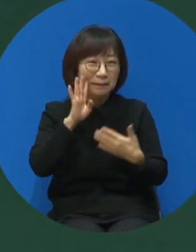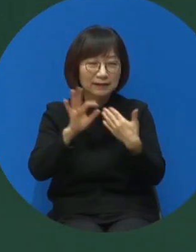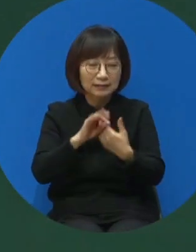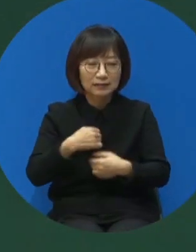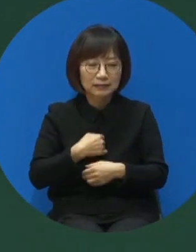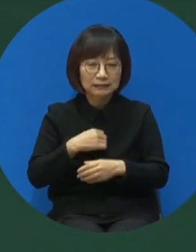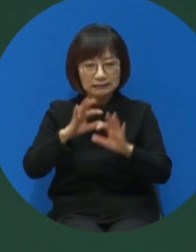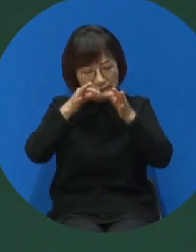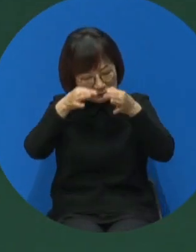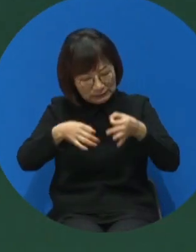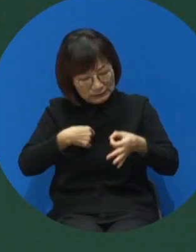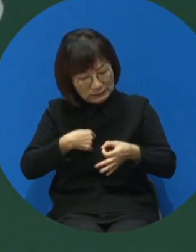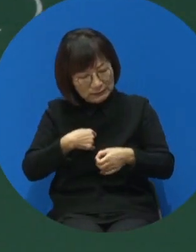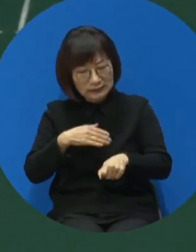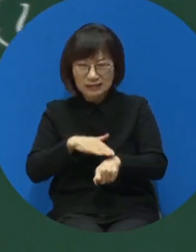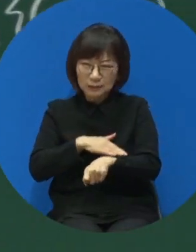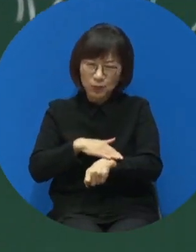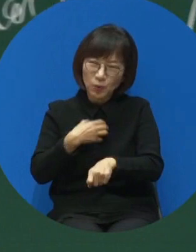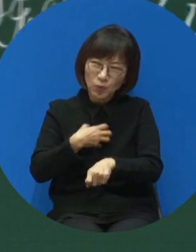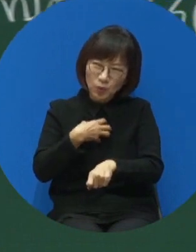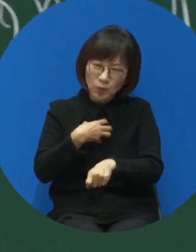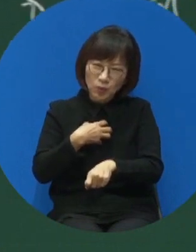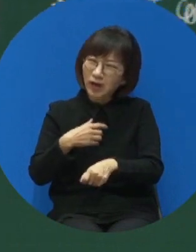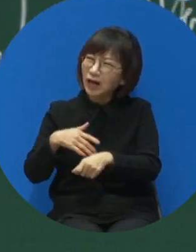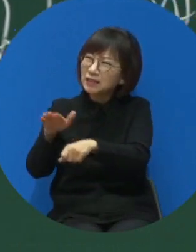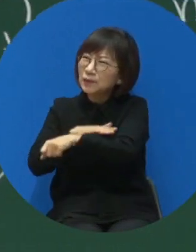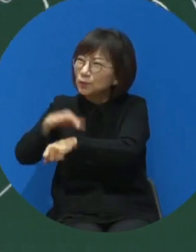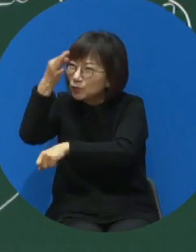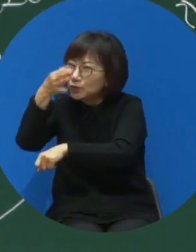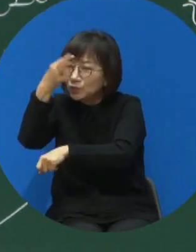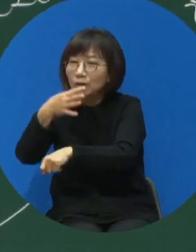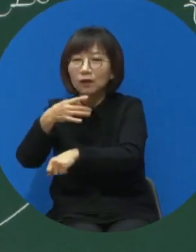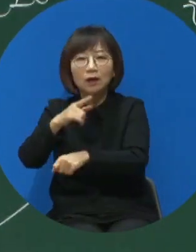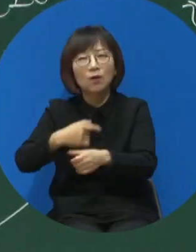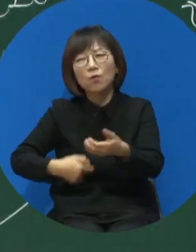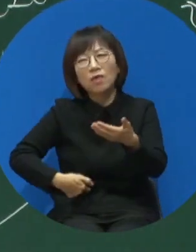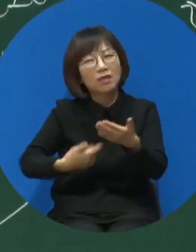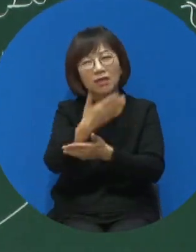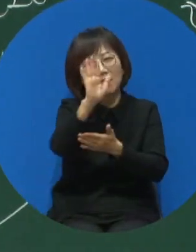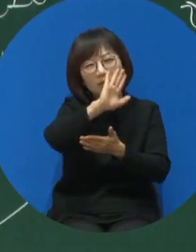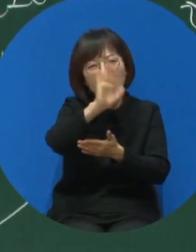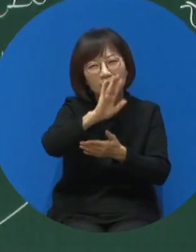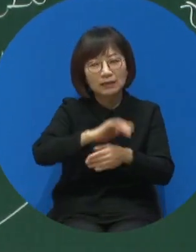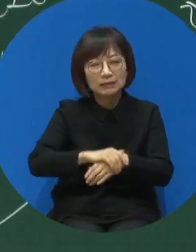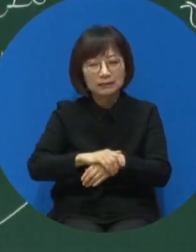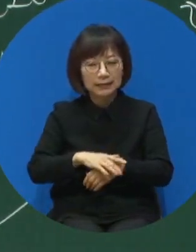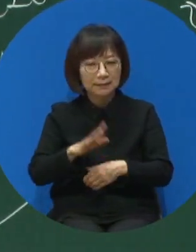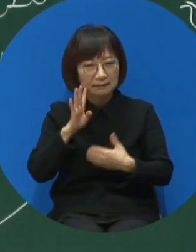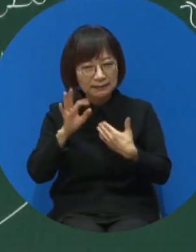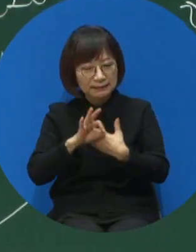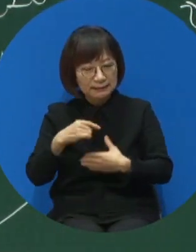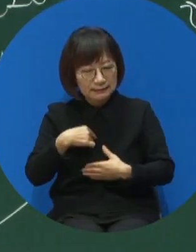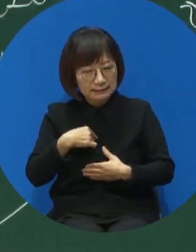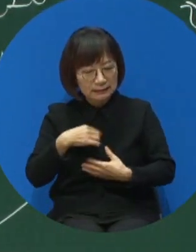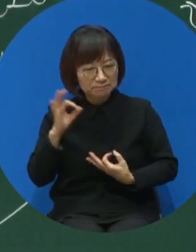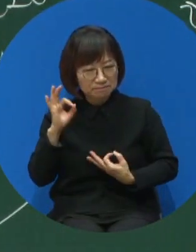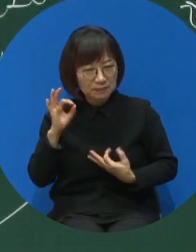yo veo que me beneficia me arrepiento eso no es correcto alguien de salmones